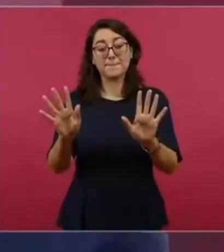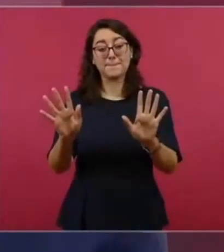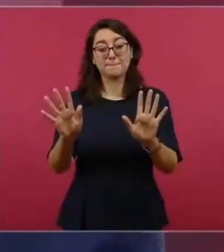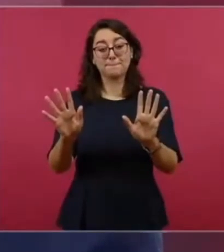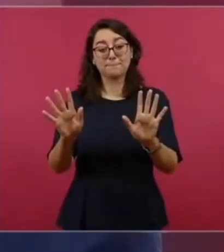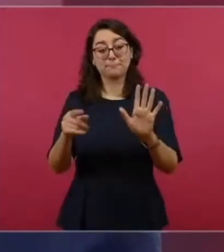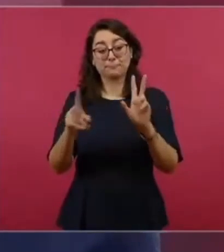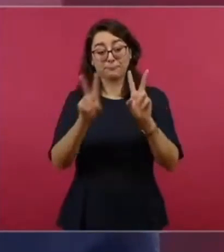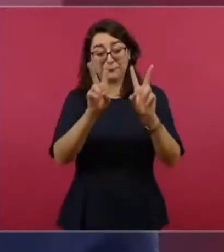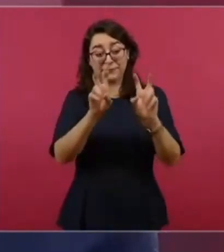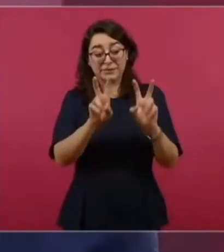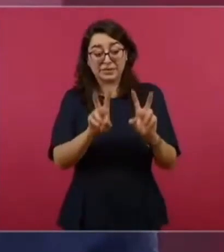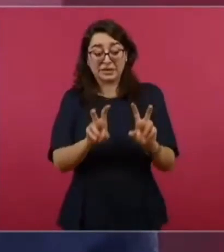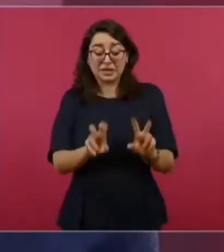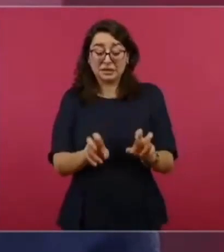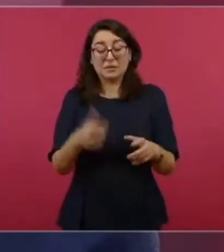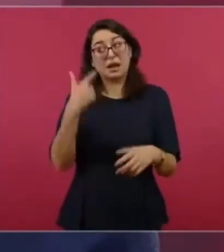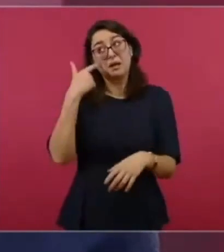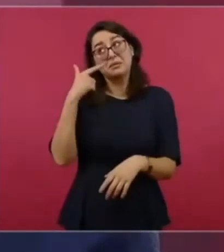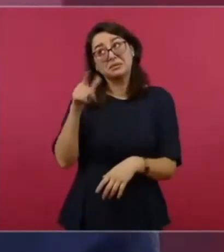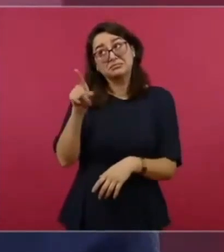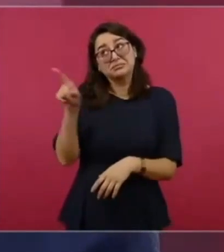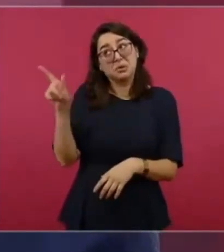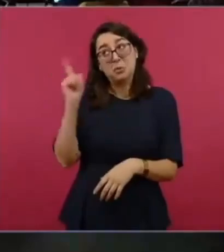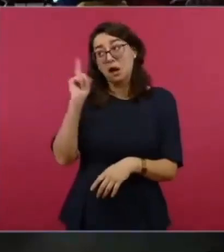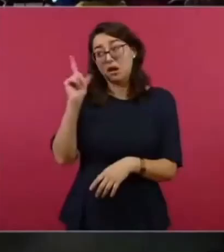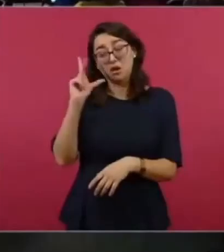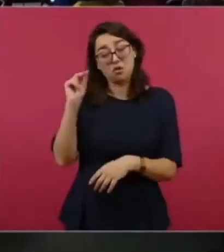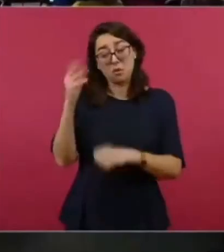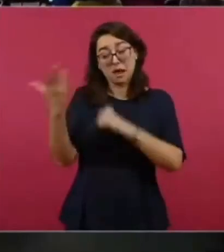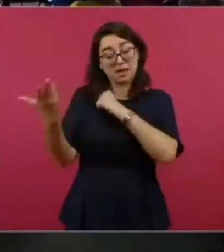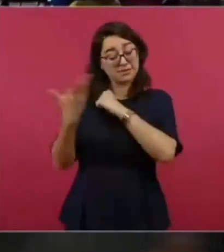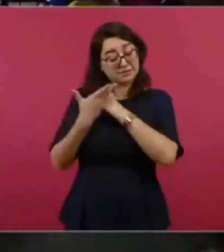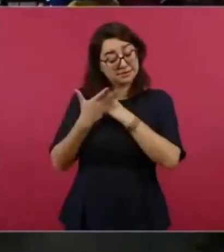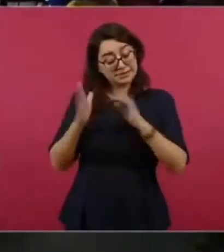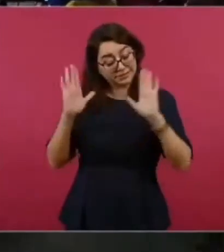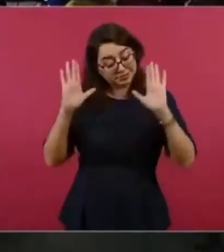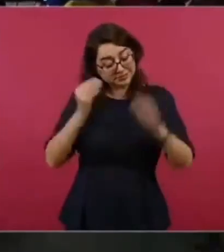sobre estos asuntos públicos. Y ahora sí, comenzamos.